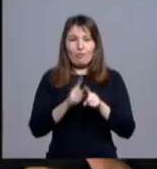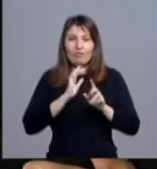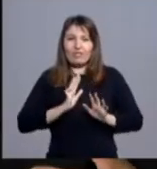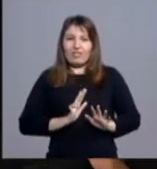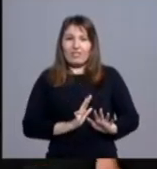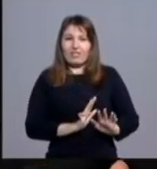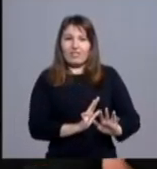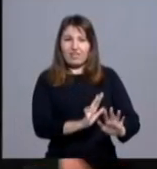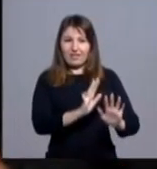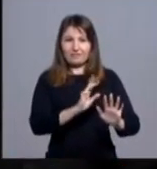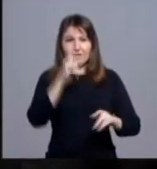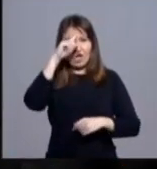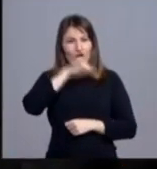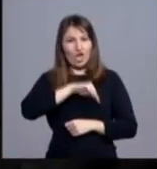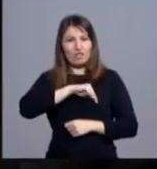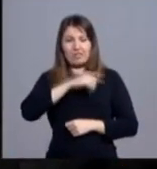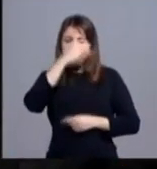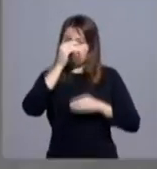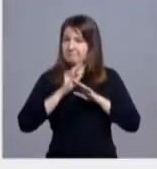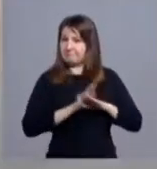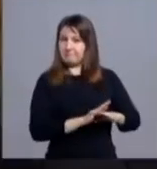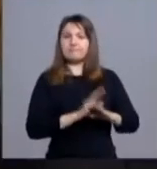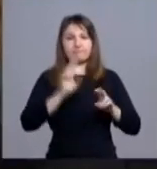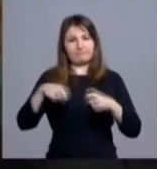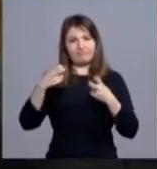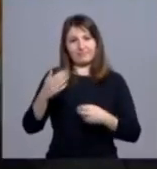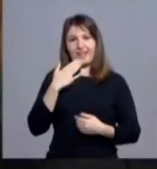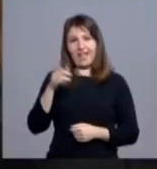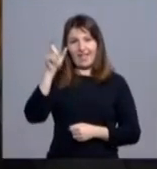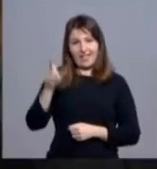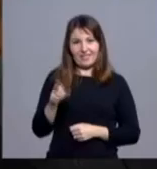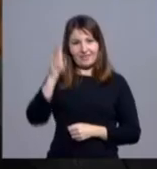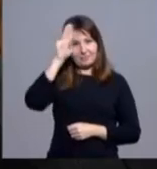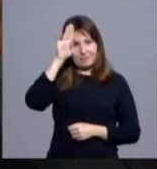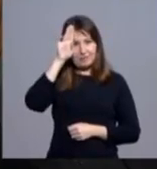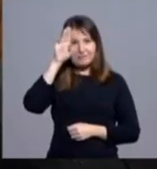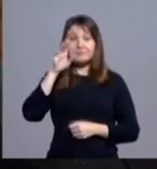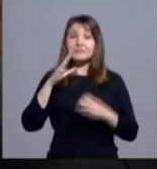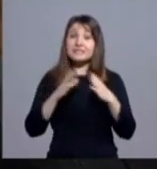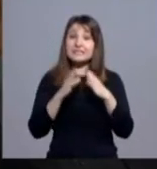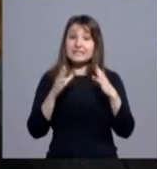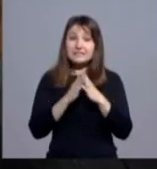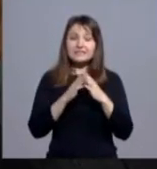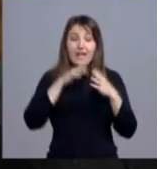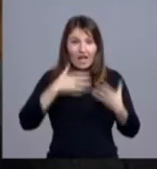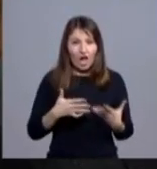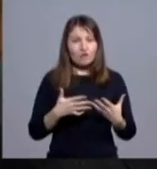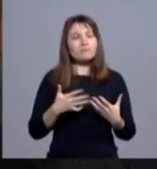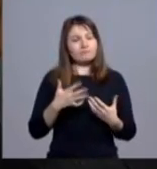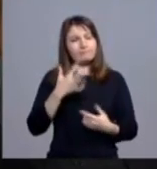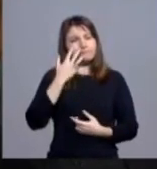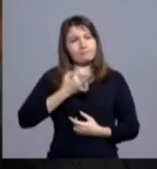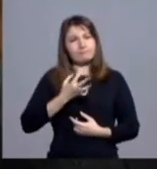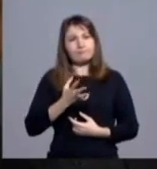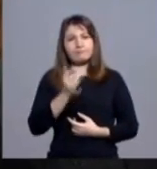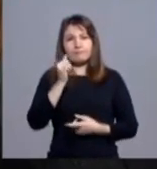adormecer en la conciencia de la humanidad. La Iglesia realmente está en estos momentos teniendo